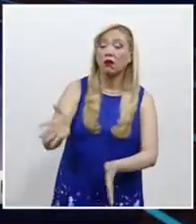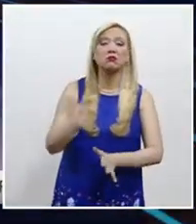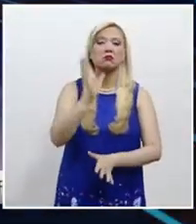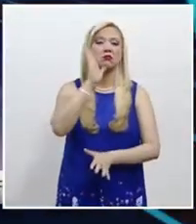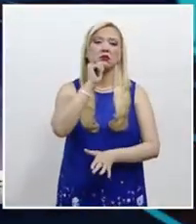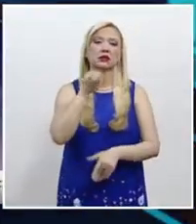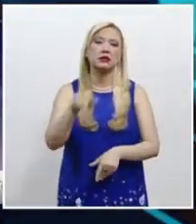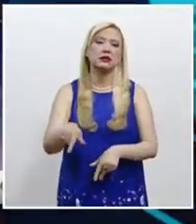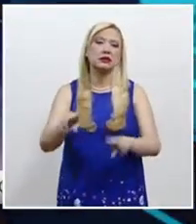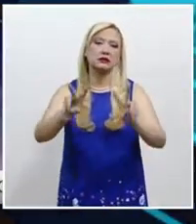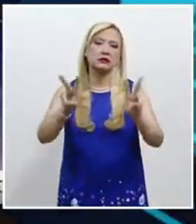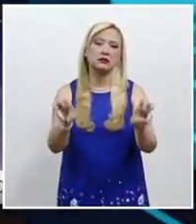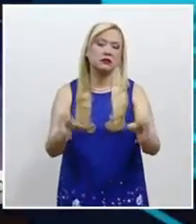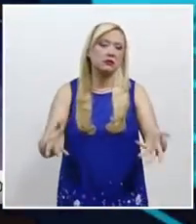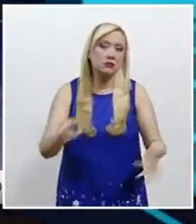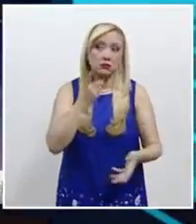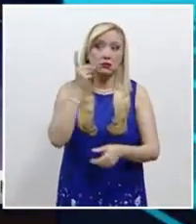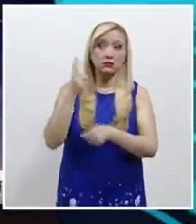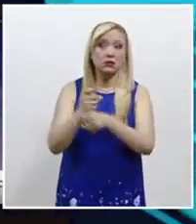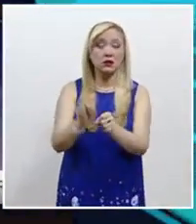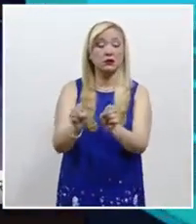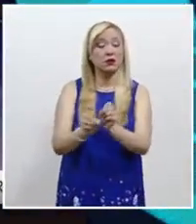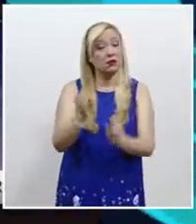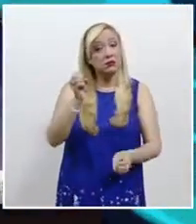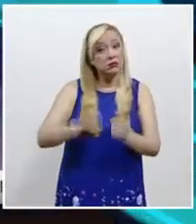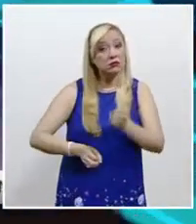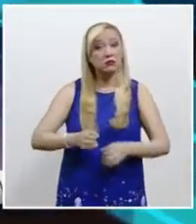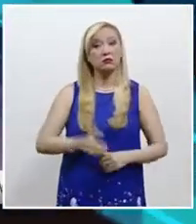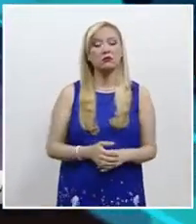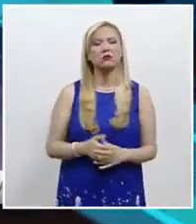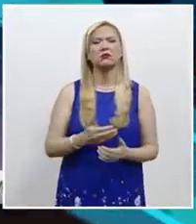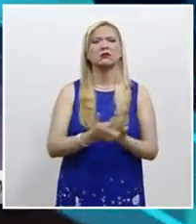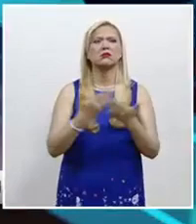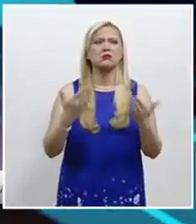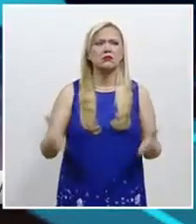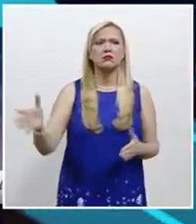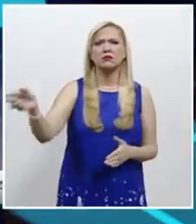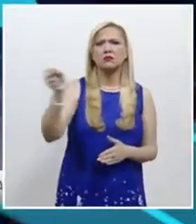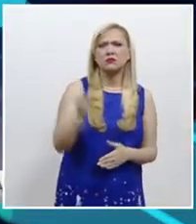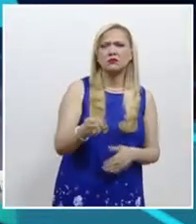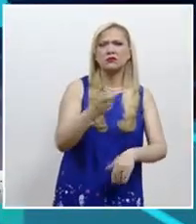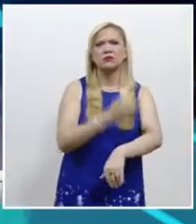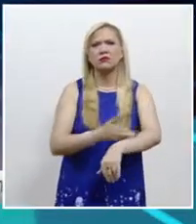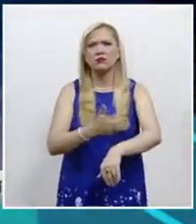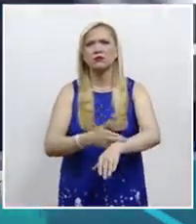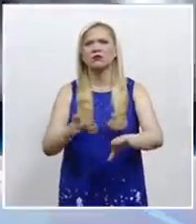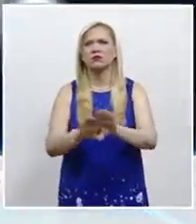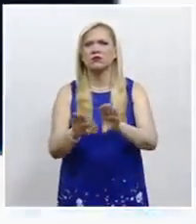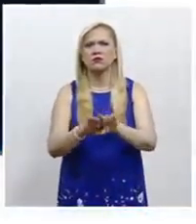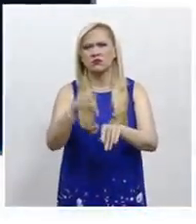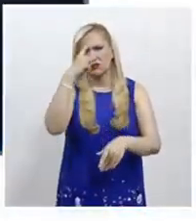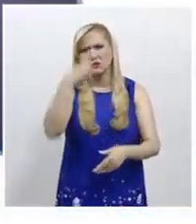Procede la suspensión del cargo de funcionarios sujetos a proceso administrativo, resolvió la segunda sala.